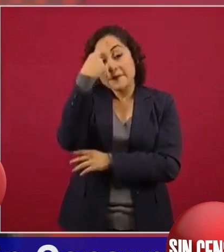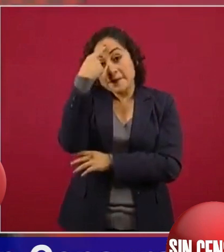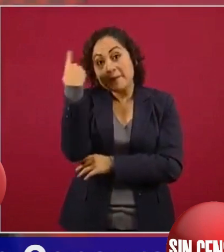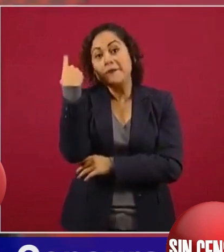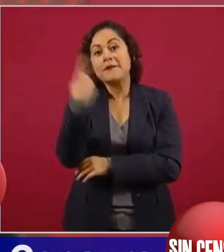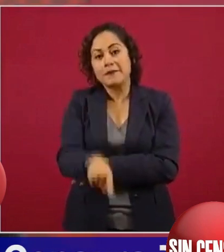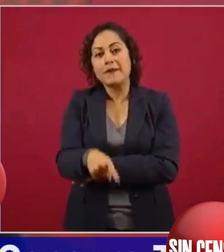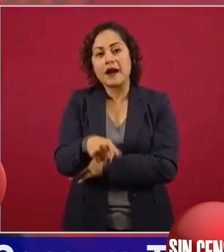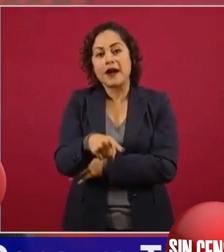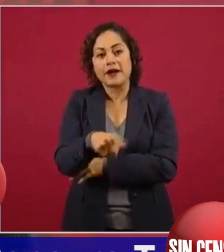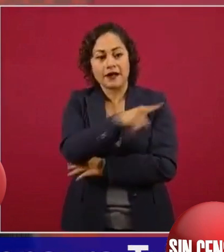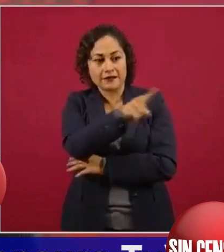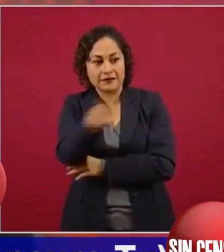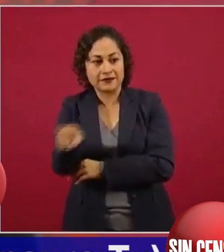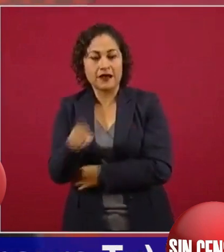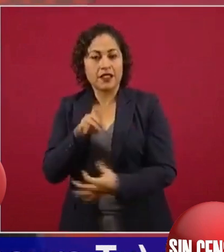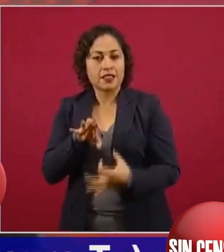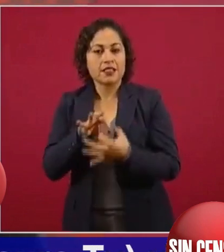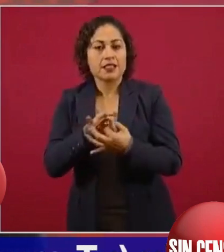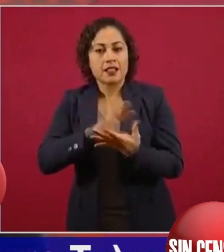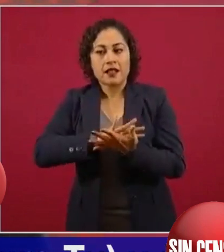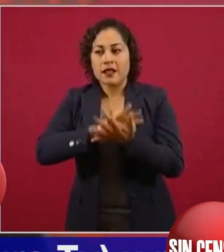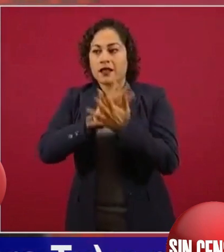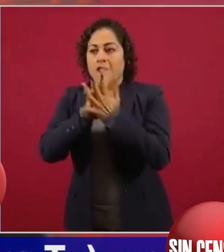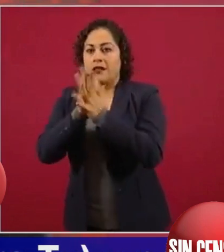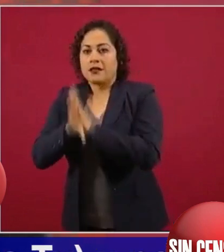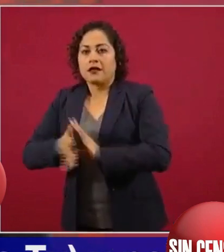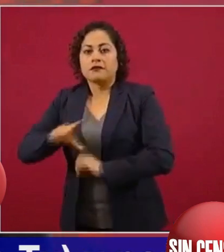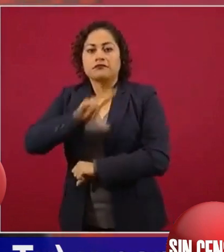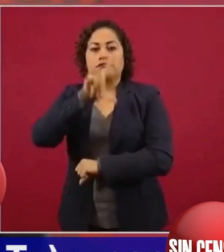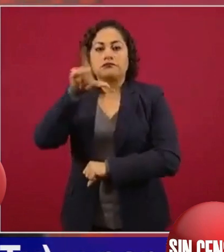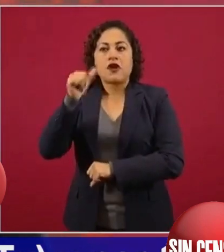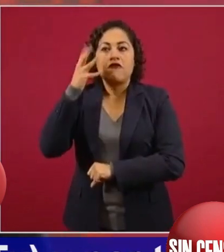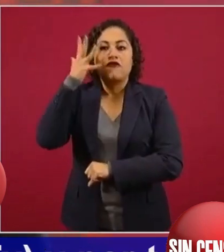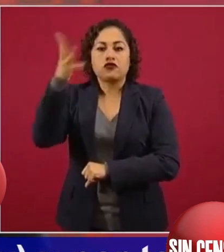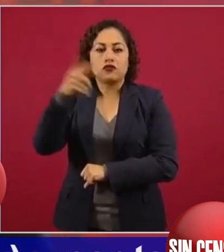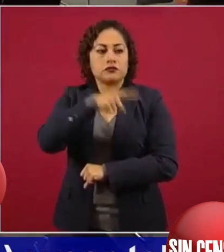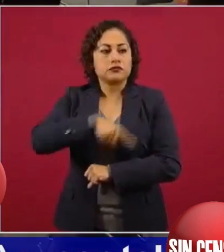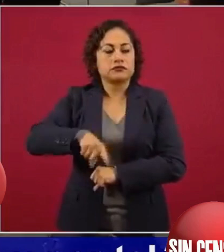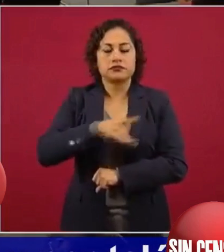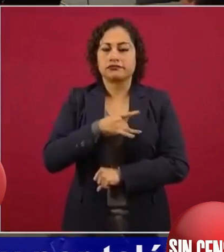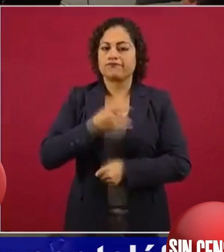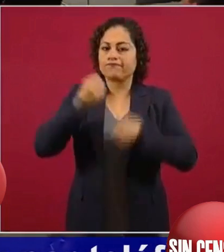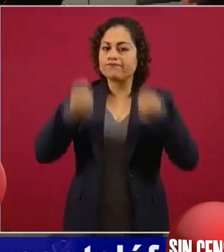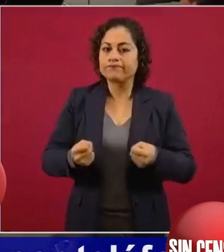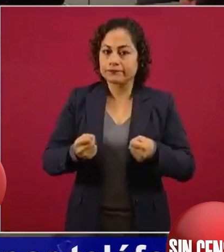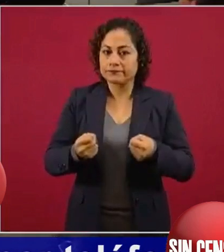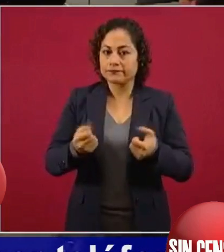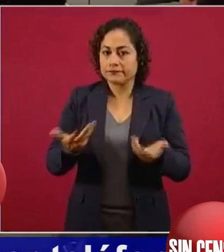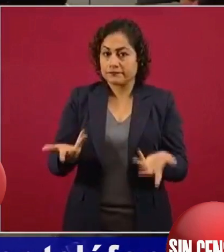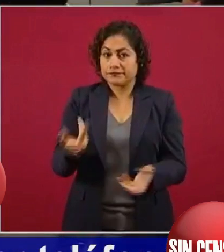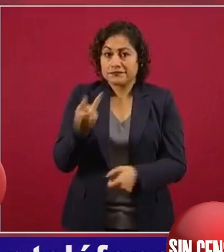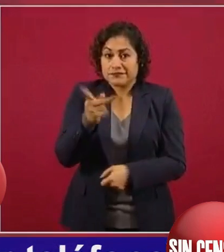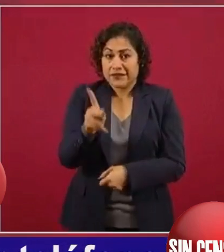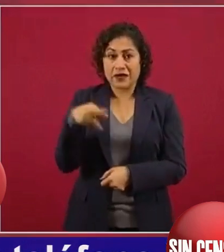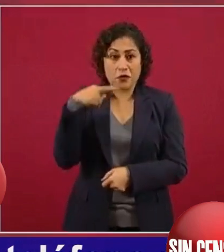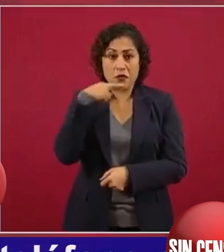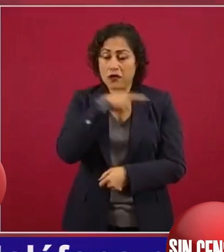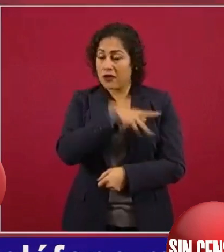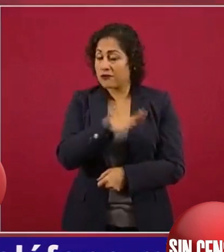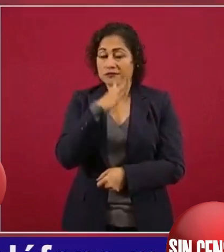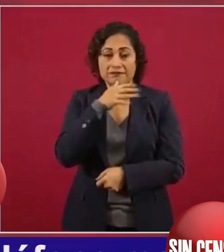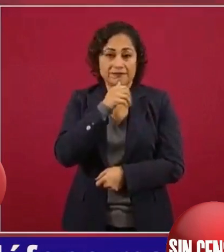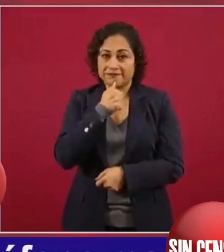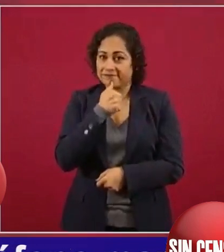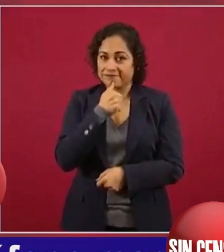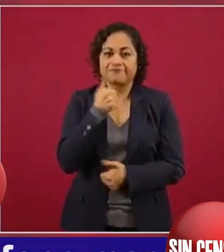transformación. Entonces, pero sí nos va a llevar un poco de tiempo. Pero vamos limpiando diario.